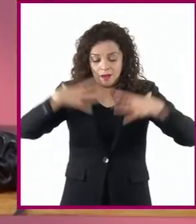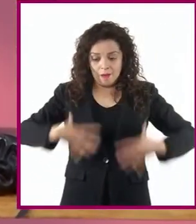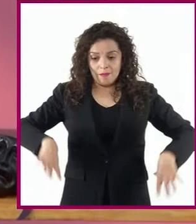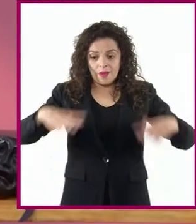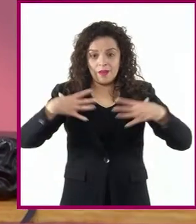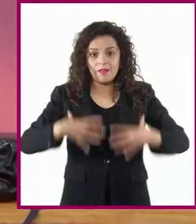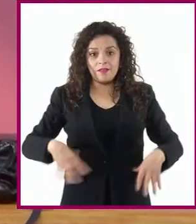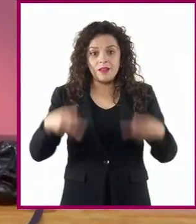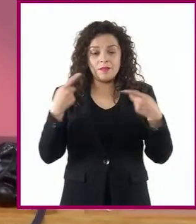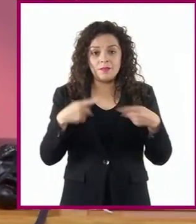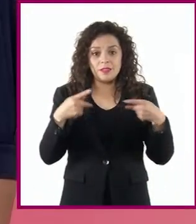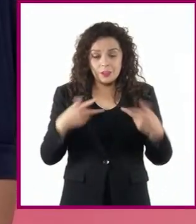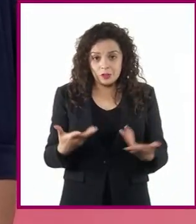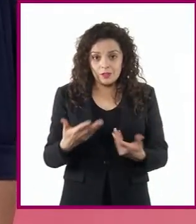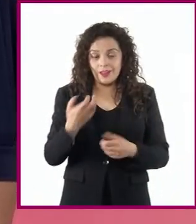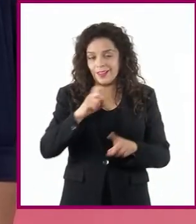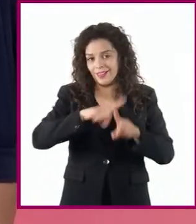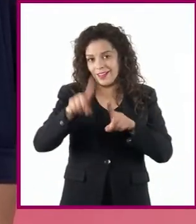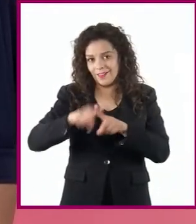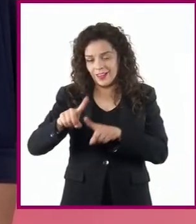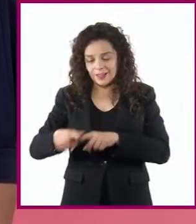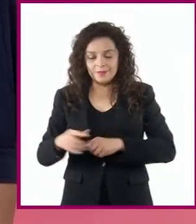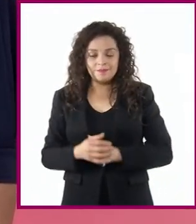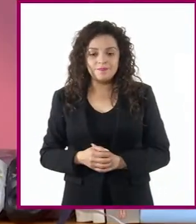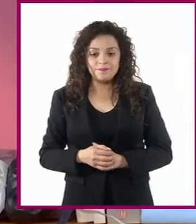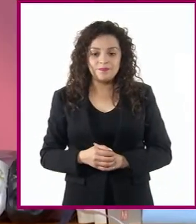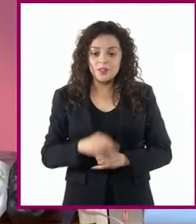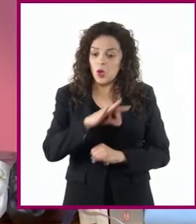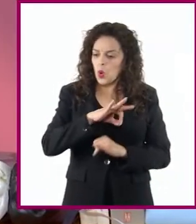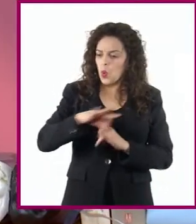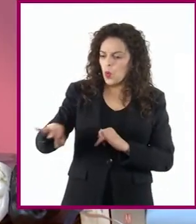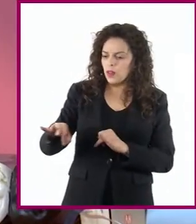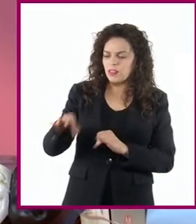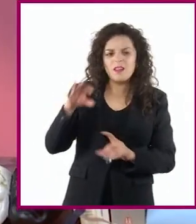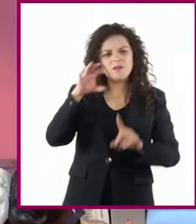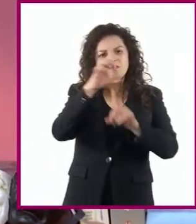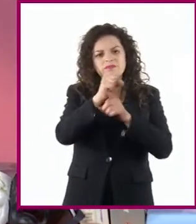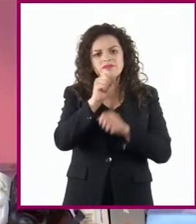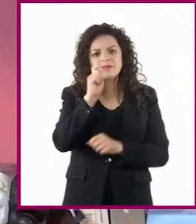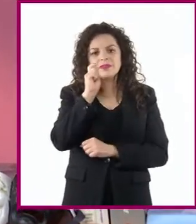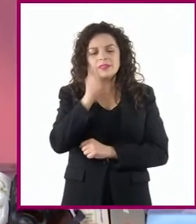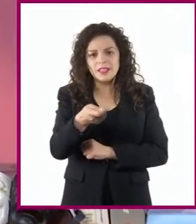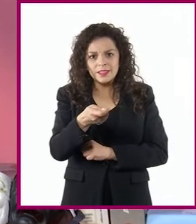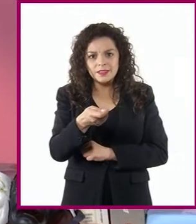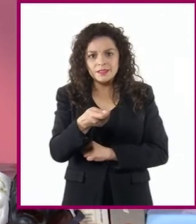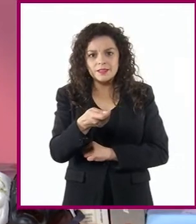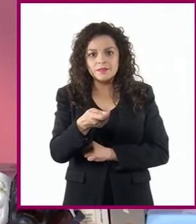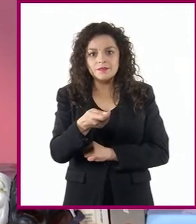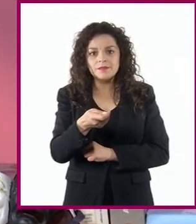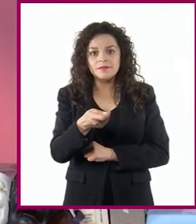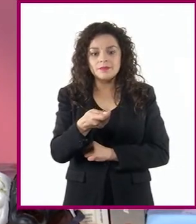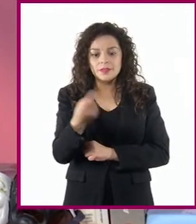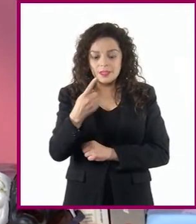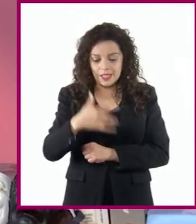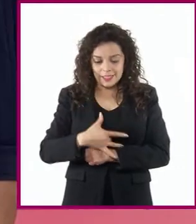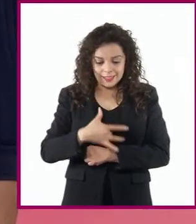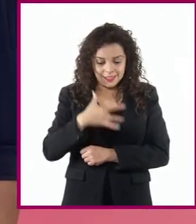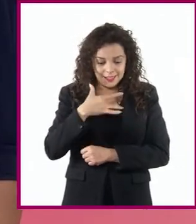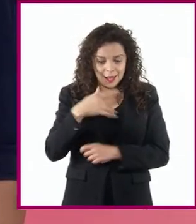personajes, etc. La finalidad última es el efecto que se pretende provocar en el